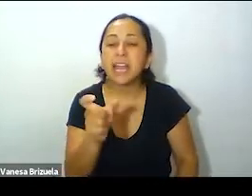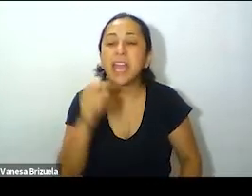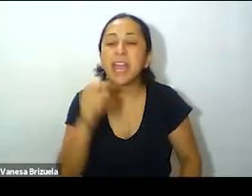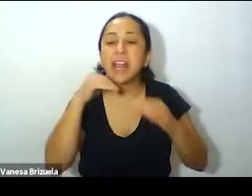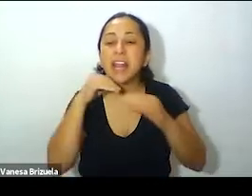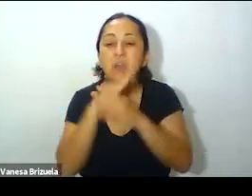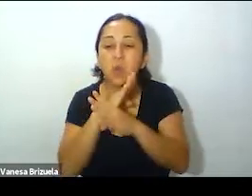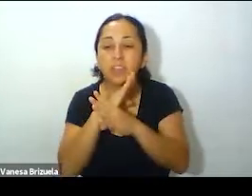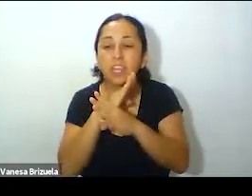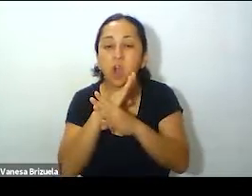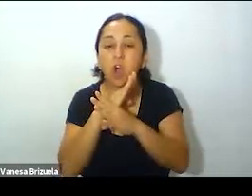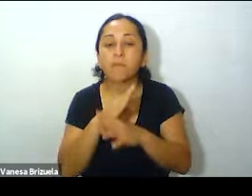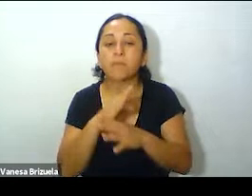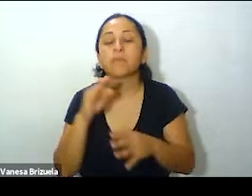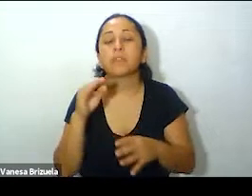bueno, ahora